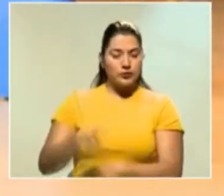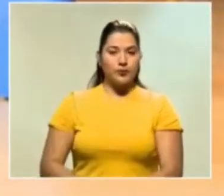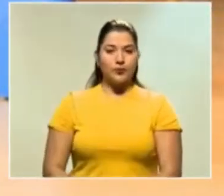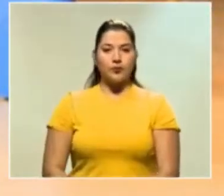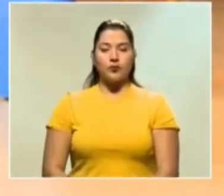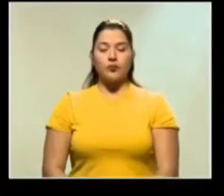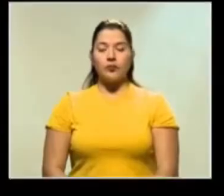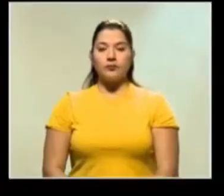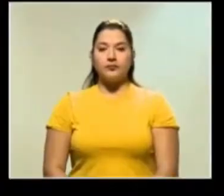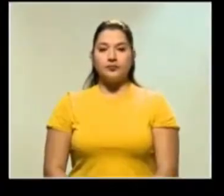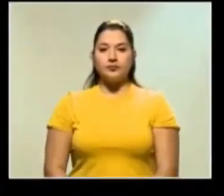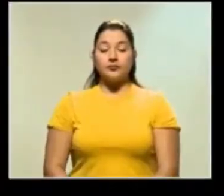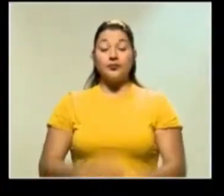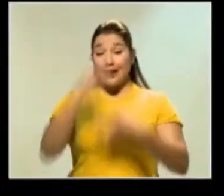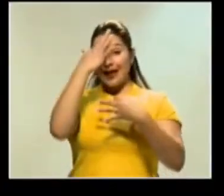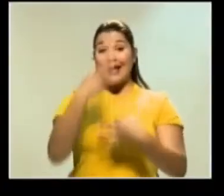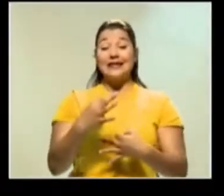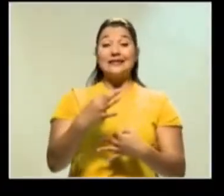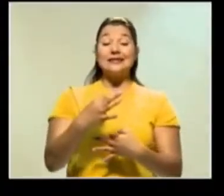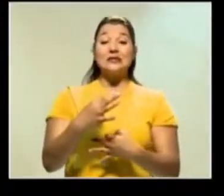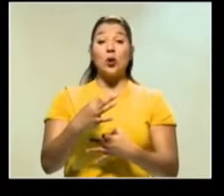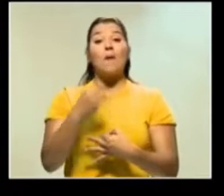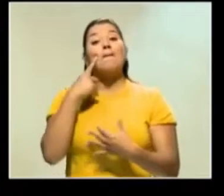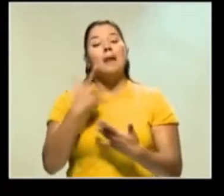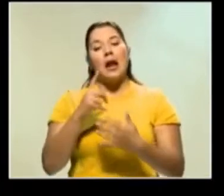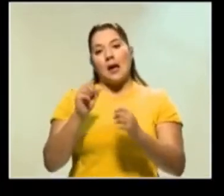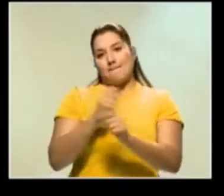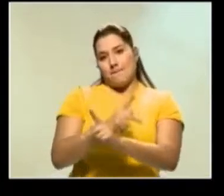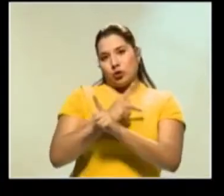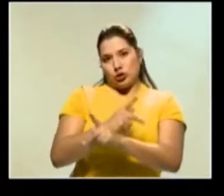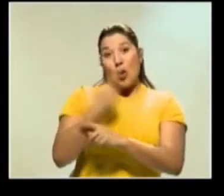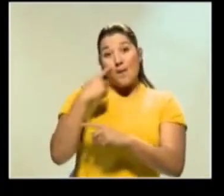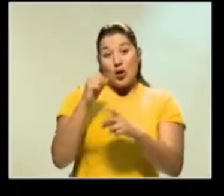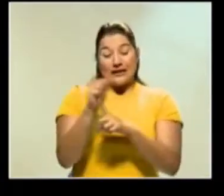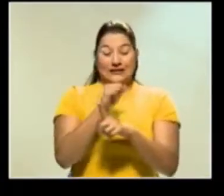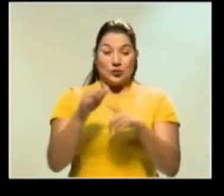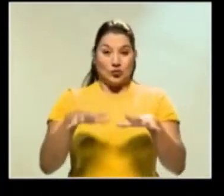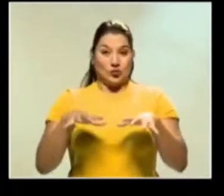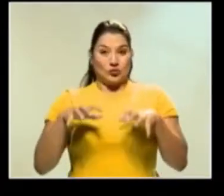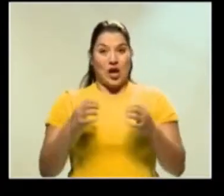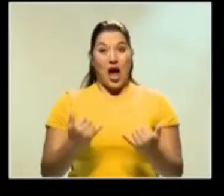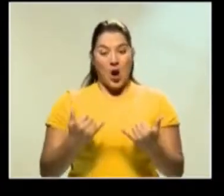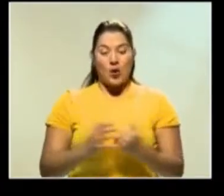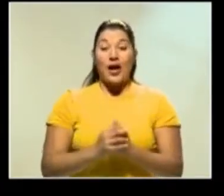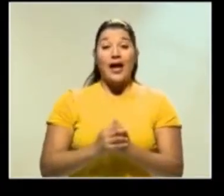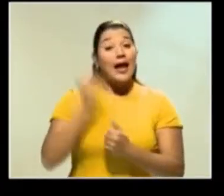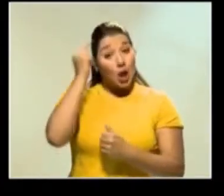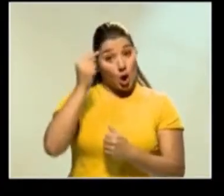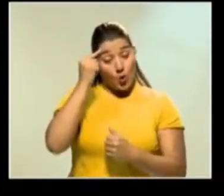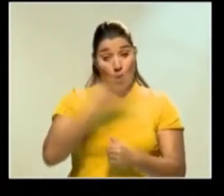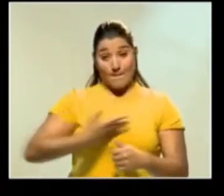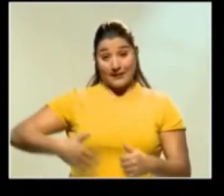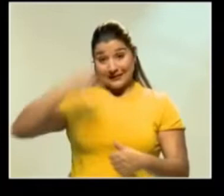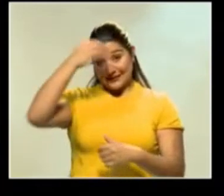que se tenían programadas. La decisión fue tomada por prevención debido a la situación tensa en esa región. El gobierno de Carlos Alvarado ya comunicó a